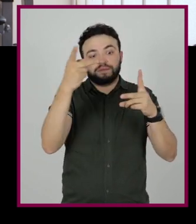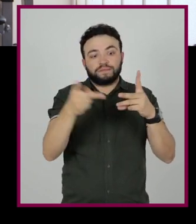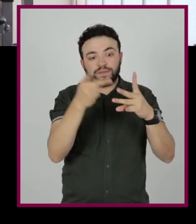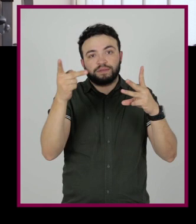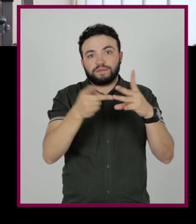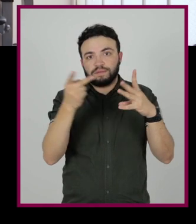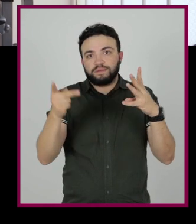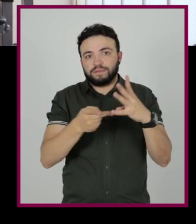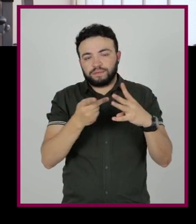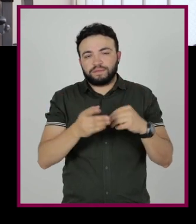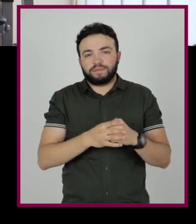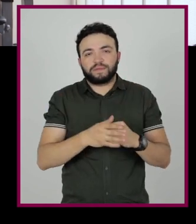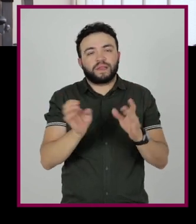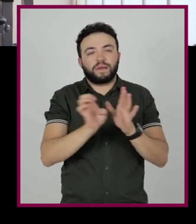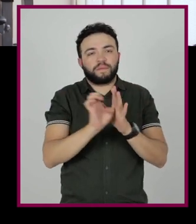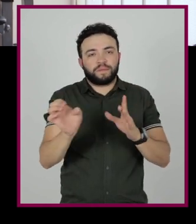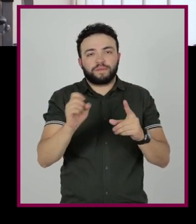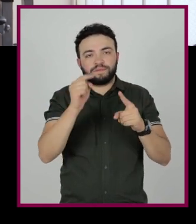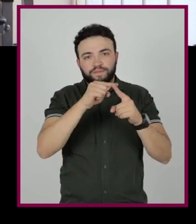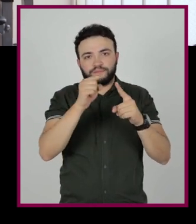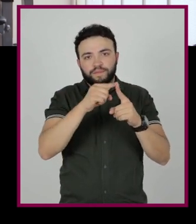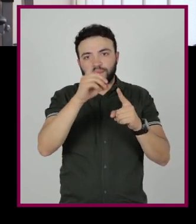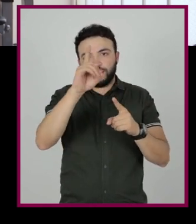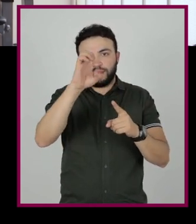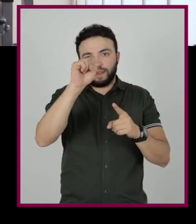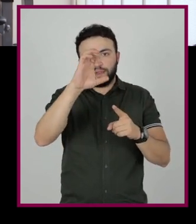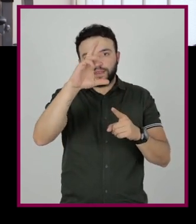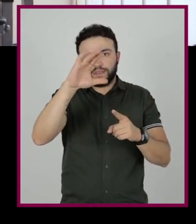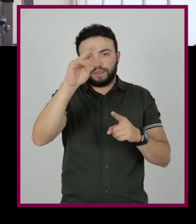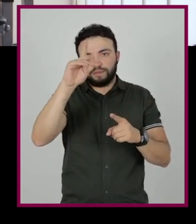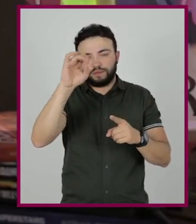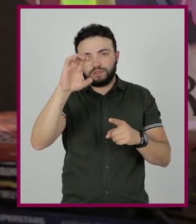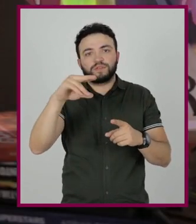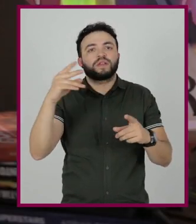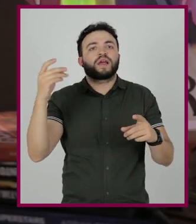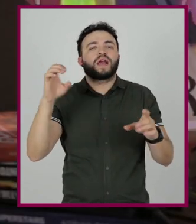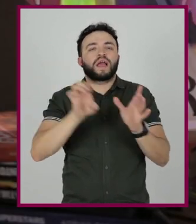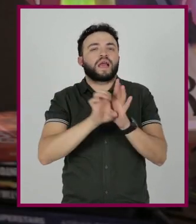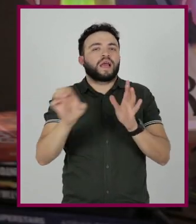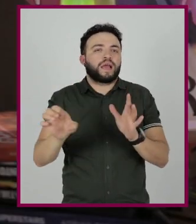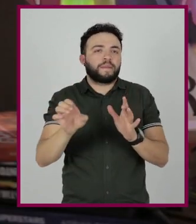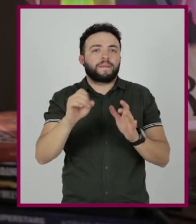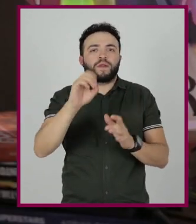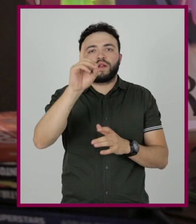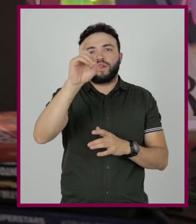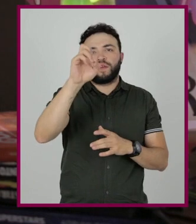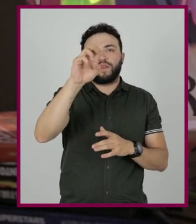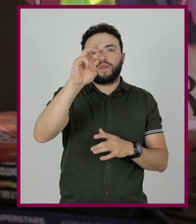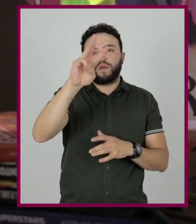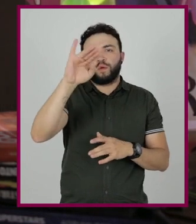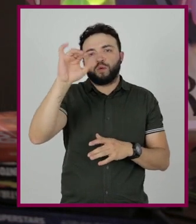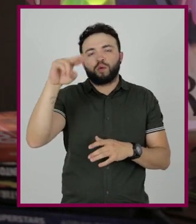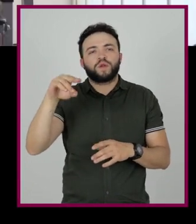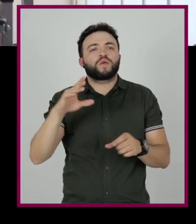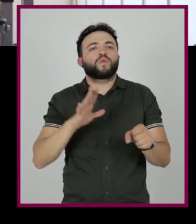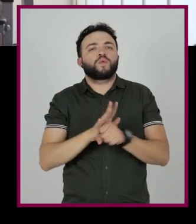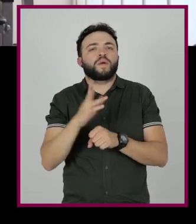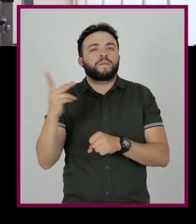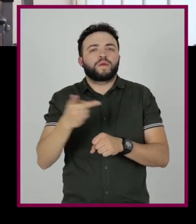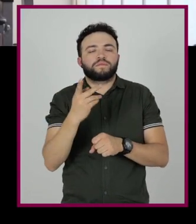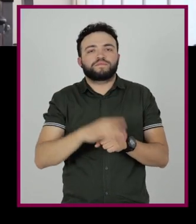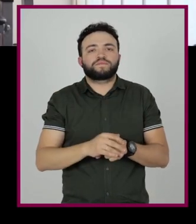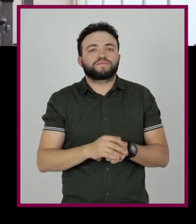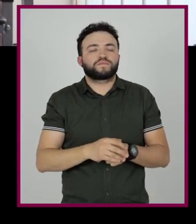primera parte, descripción, tomemos como ejemplo la teoría de la evolución de Darwin. Y ahora las preguntas a las que debemos someterla.